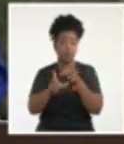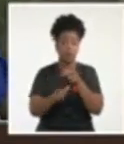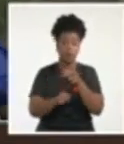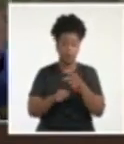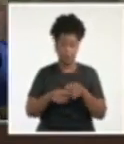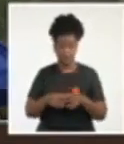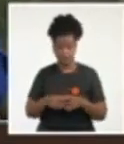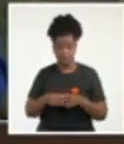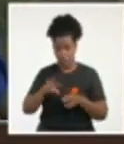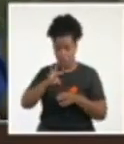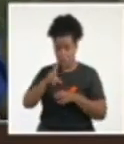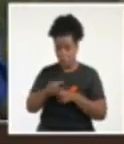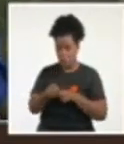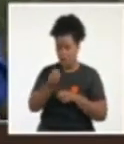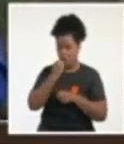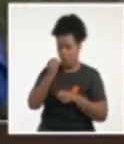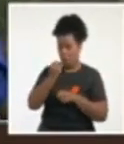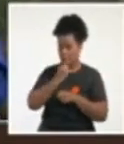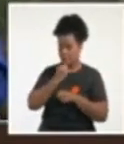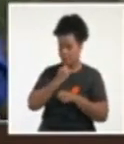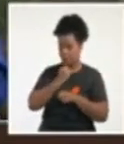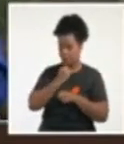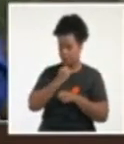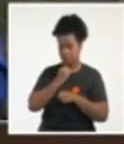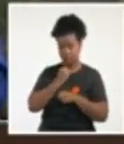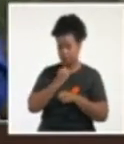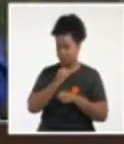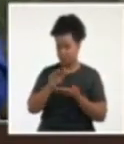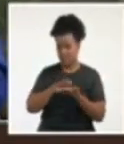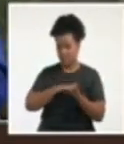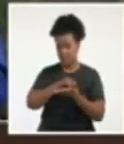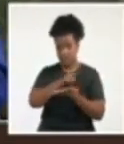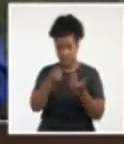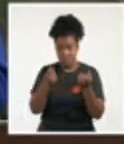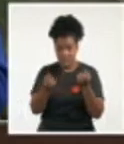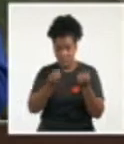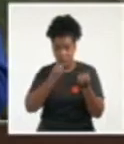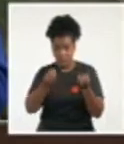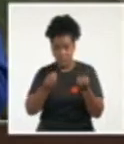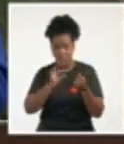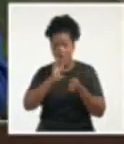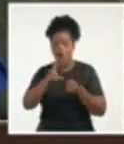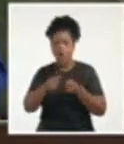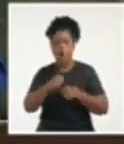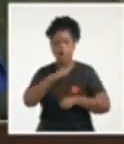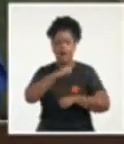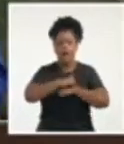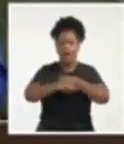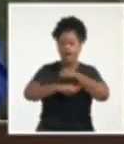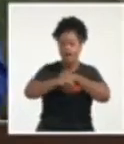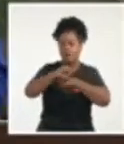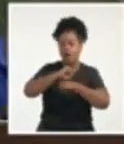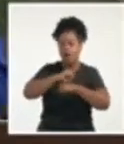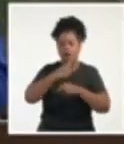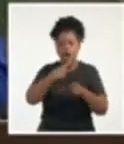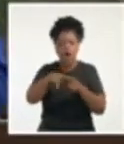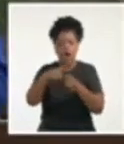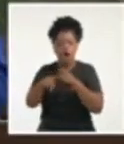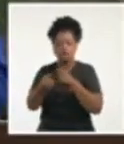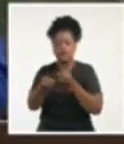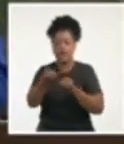fueron alimentos, si estaban tan desfavorecidos con alimentos, lo que se llevaron fueron equipos suntuosos